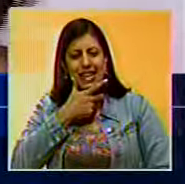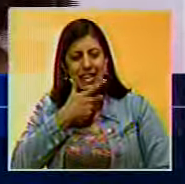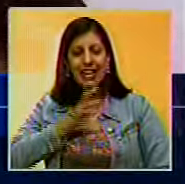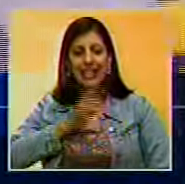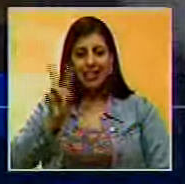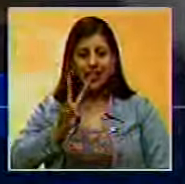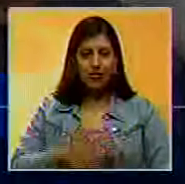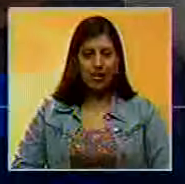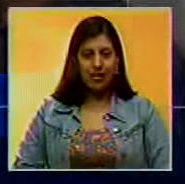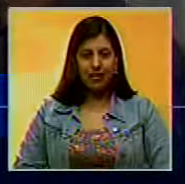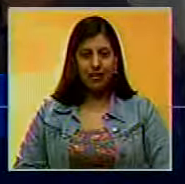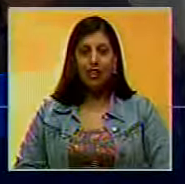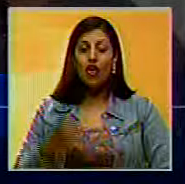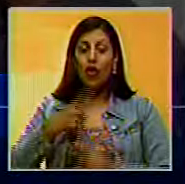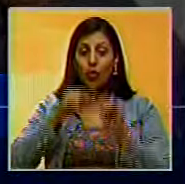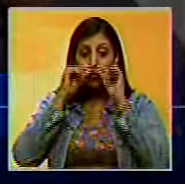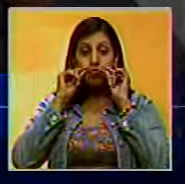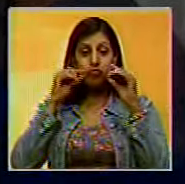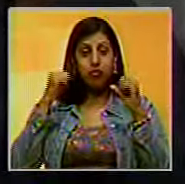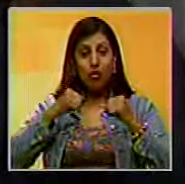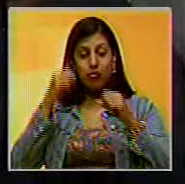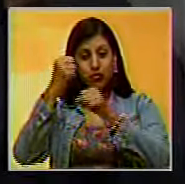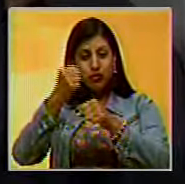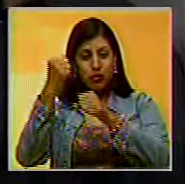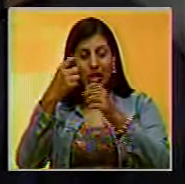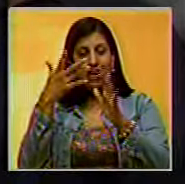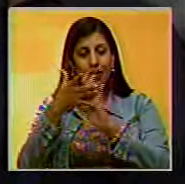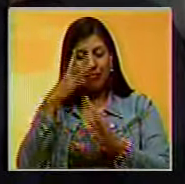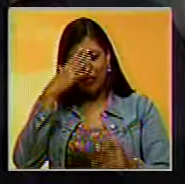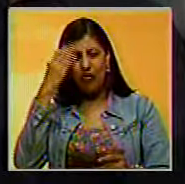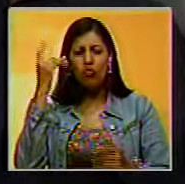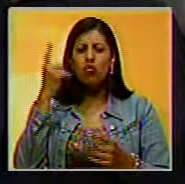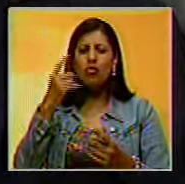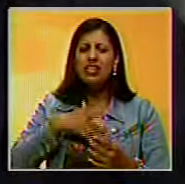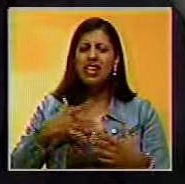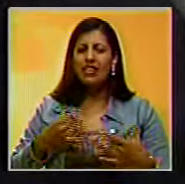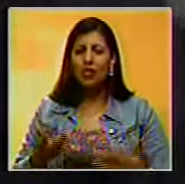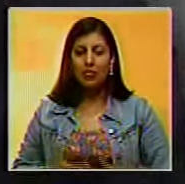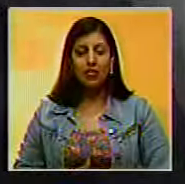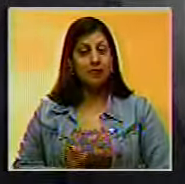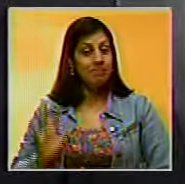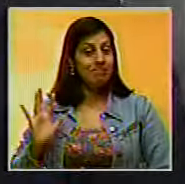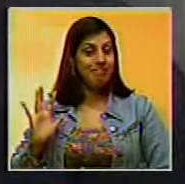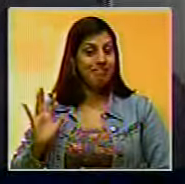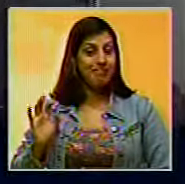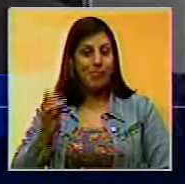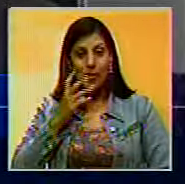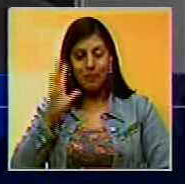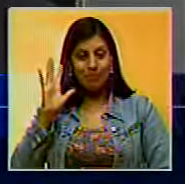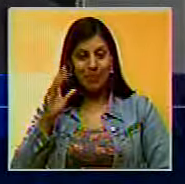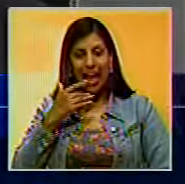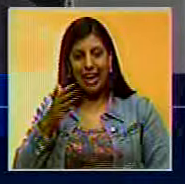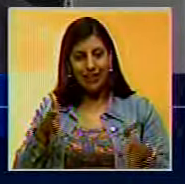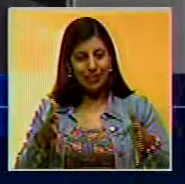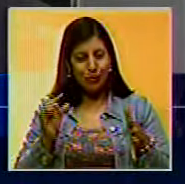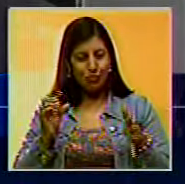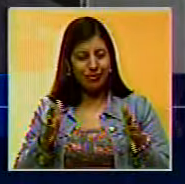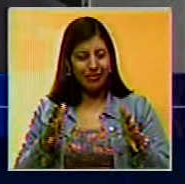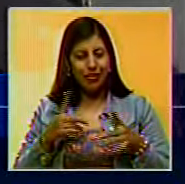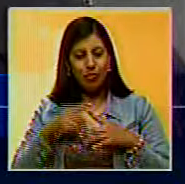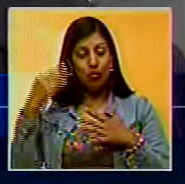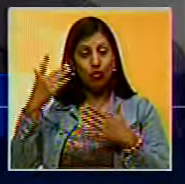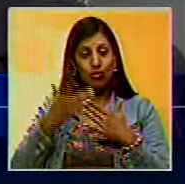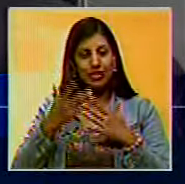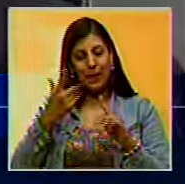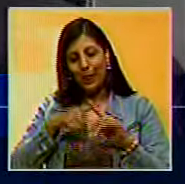tiene Venezuela. A mi lado tengo a Betulio. Betulio, minutos antes de subirte la tarima, ¿cómo están esos ánimos? Bueno, y un poco nervioso a pesar de tantos años,